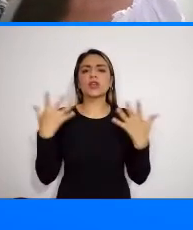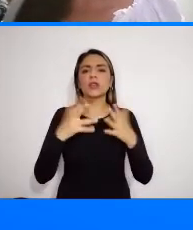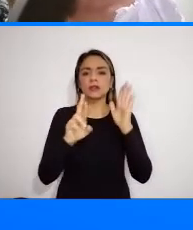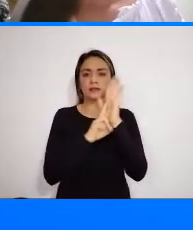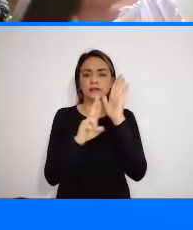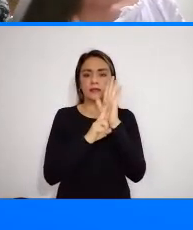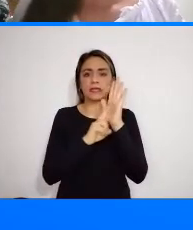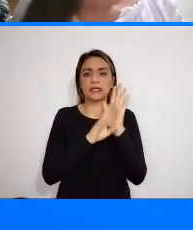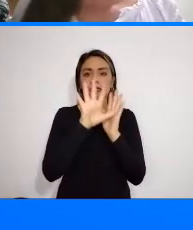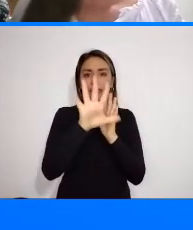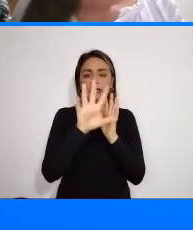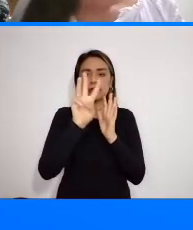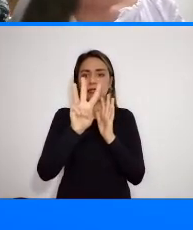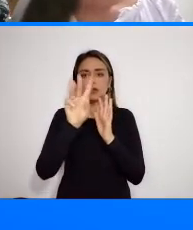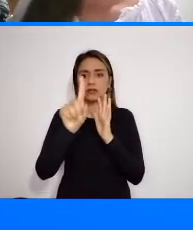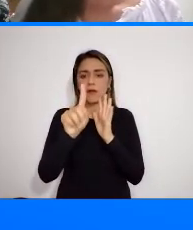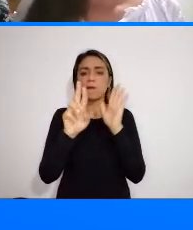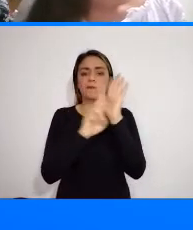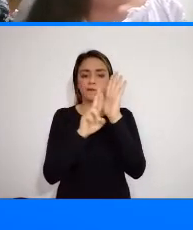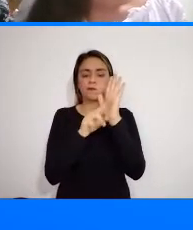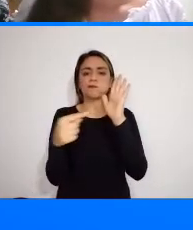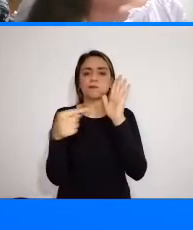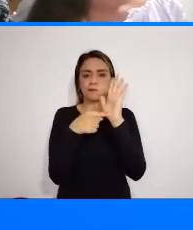resolución 531